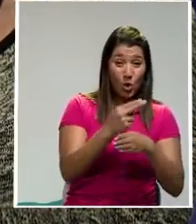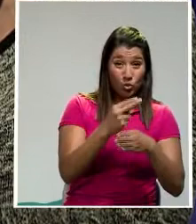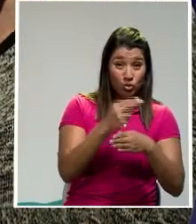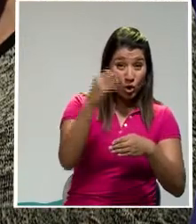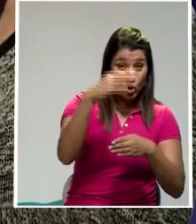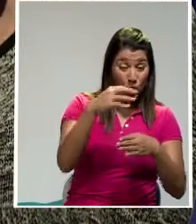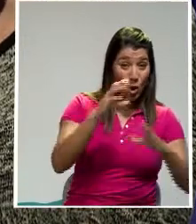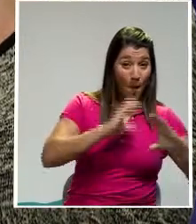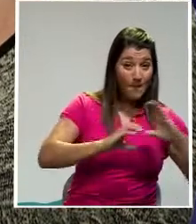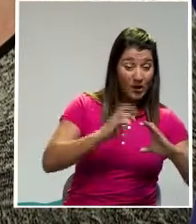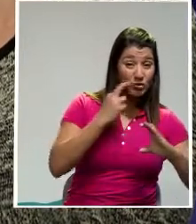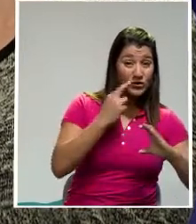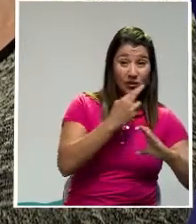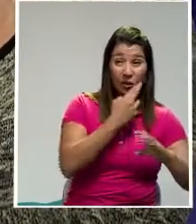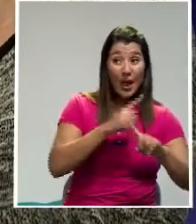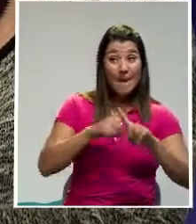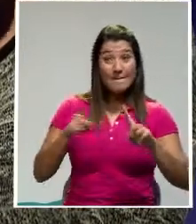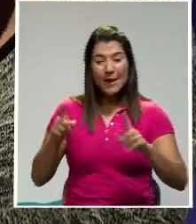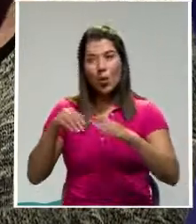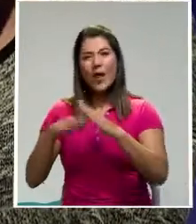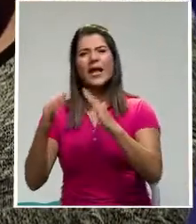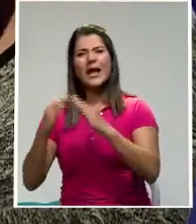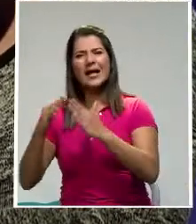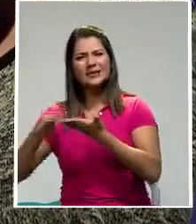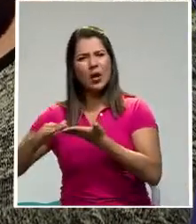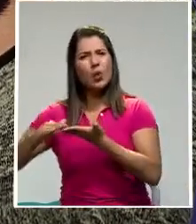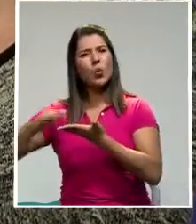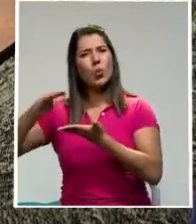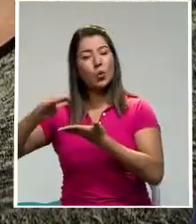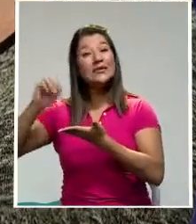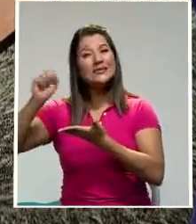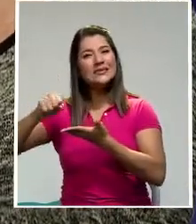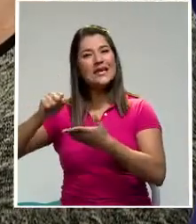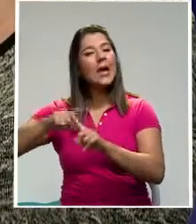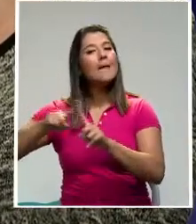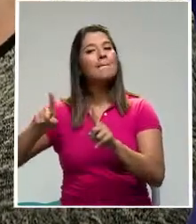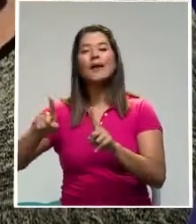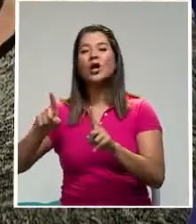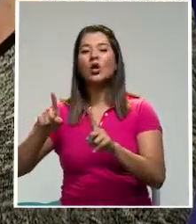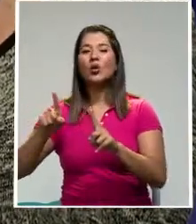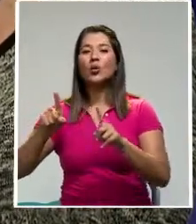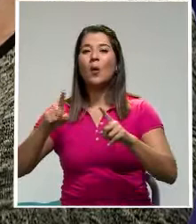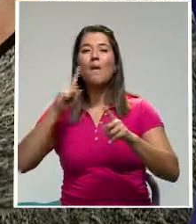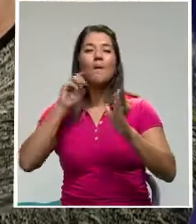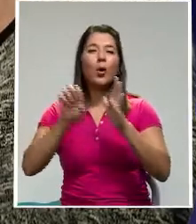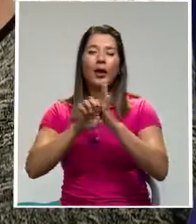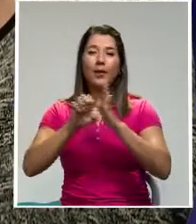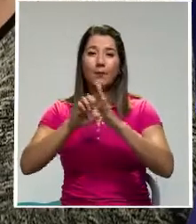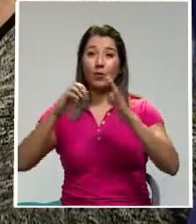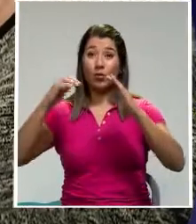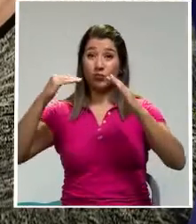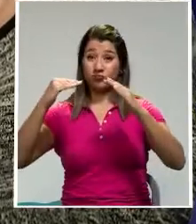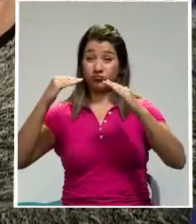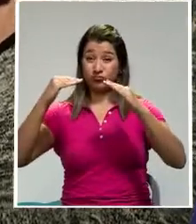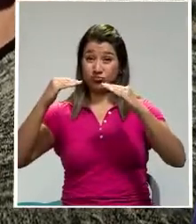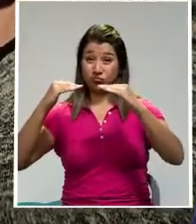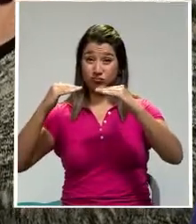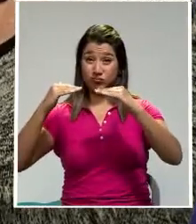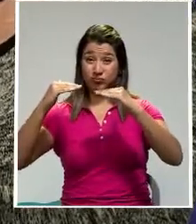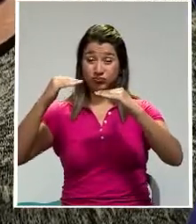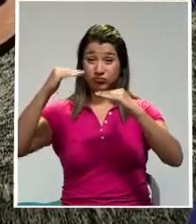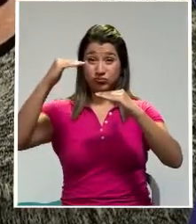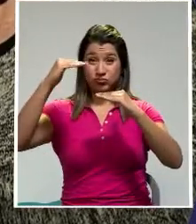sector residencial, sin embargo no compensa la parte productiva. Exactamente, no compensa la parte productiva.